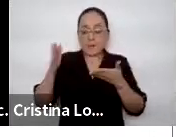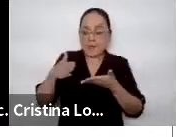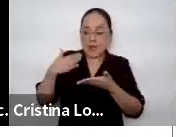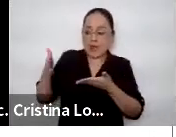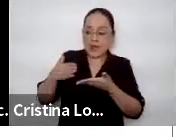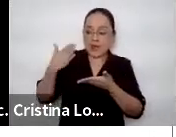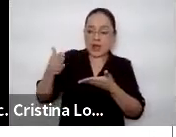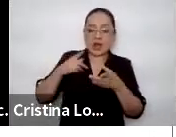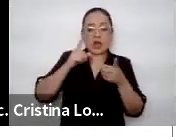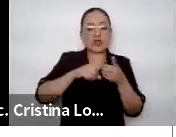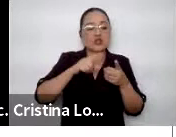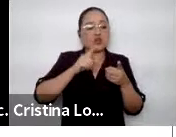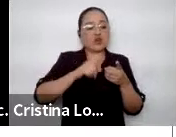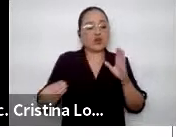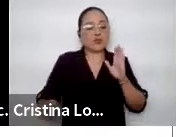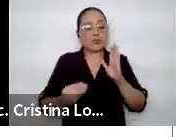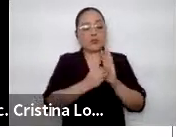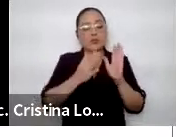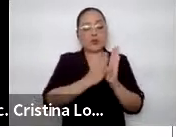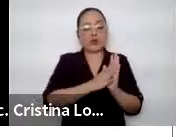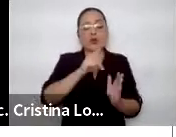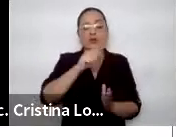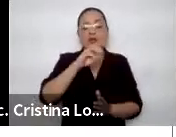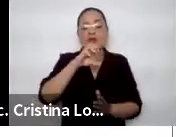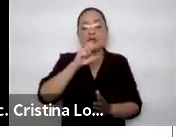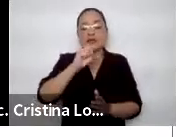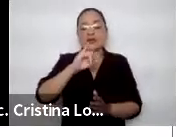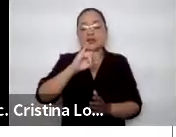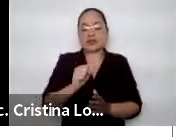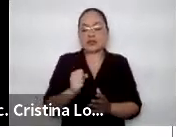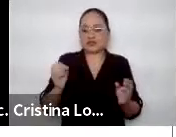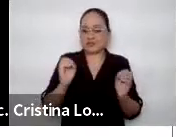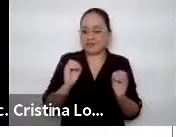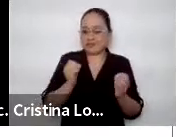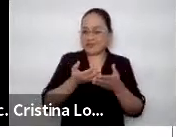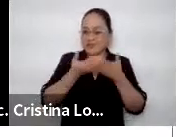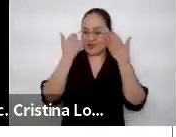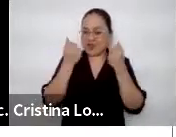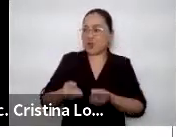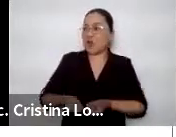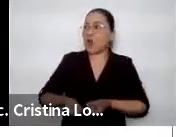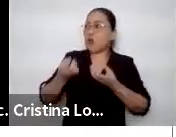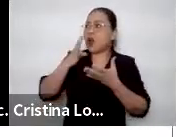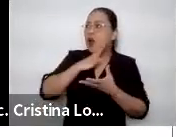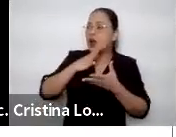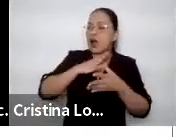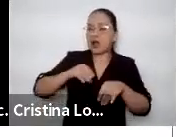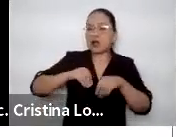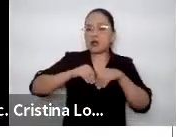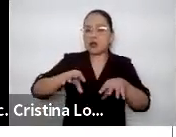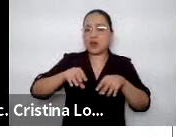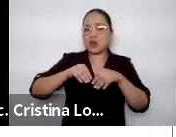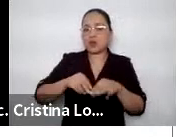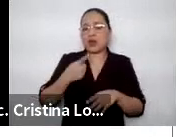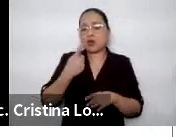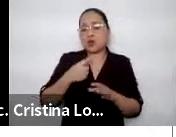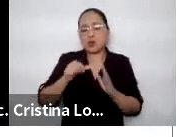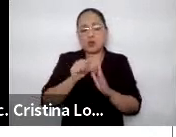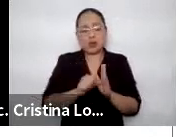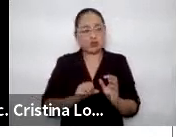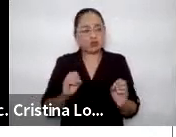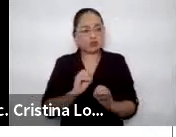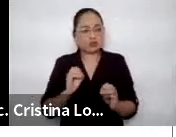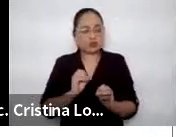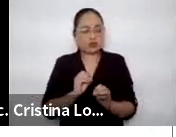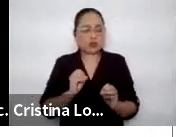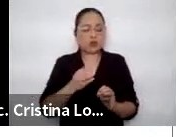en dónde va a ir esa tesis, ¿sí? Ubicada, porque no sabemos ni siquiera cuántas tesis se van a publicar durante todo un mes. Ya hasta que tenemos todo